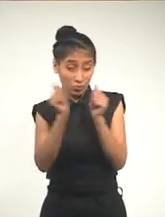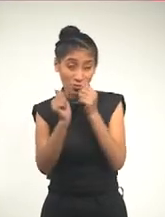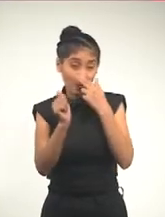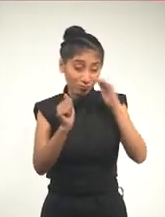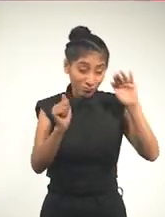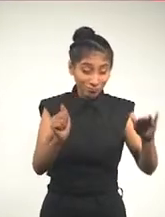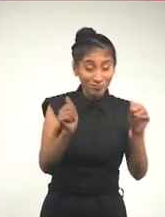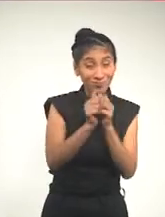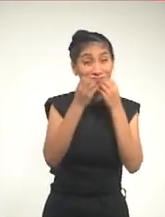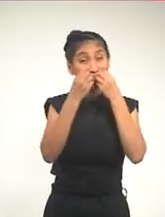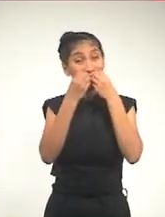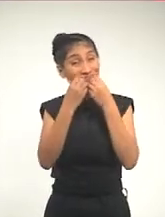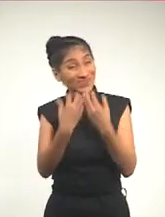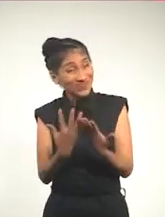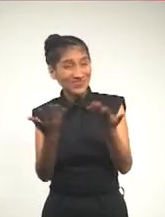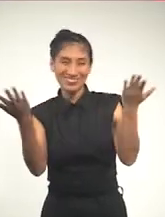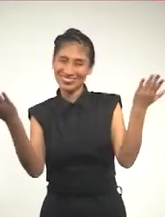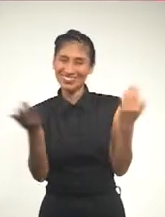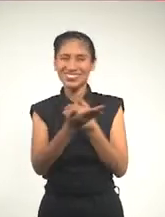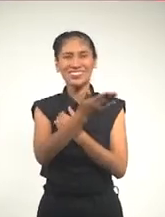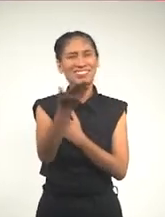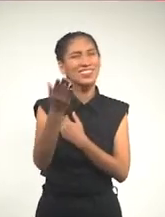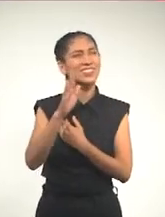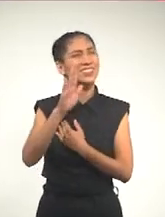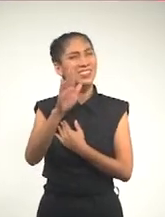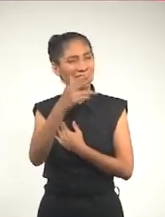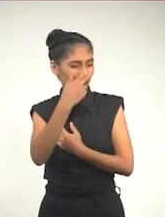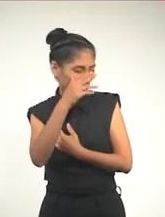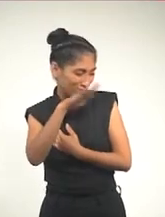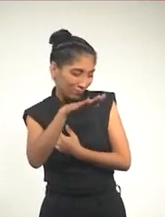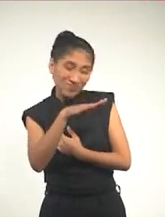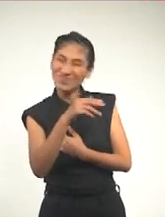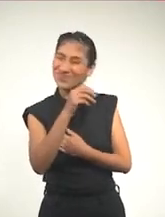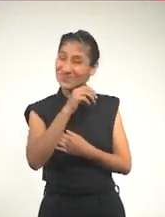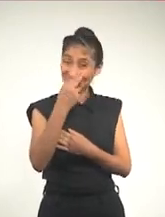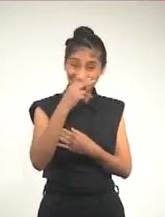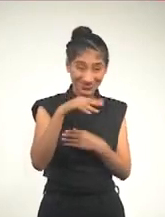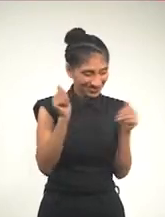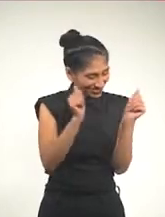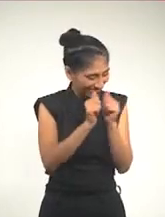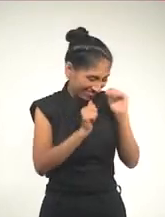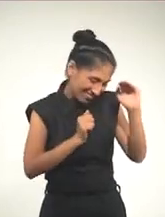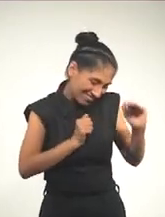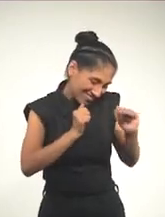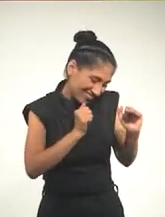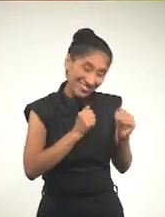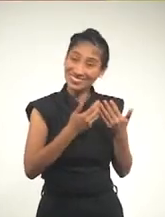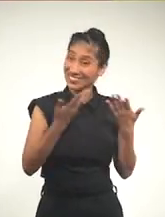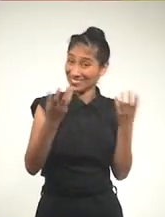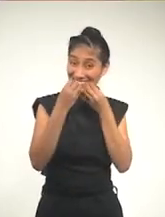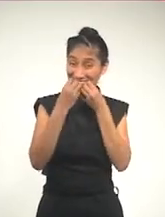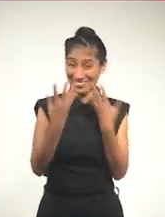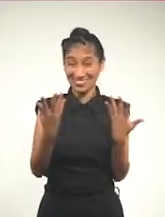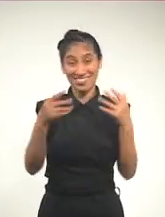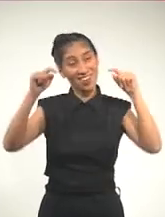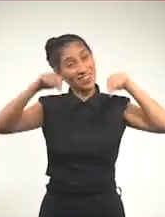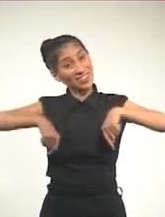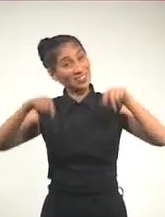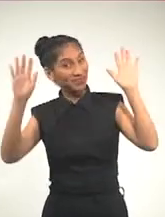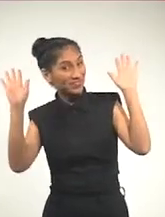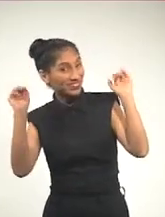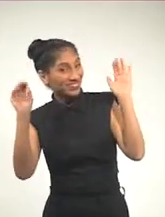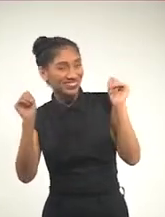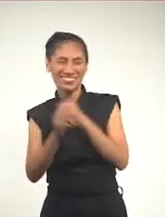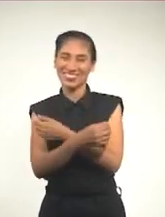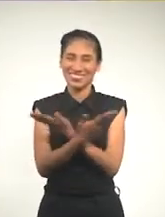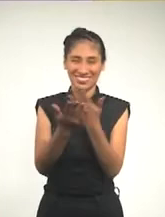casa. ¡Qué bonita responsabilidad la de contener y acompañar emocionalmente a nuestras niñas y niños! Ahora sí,